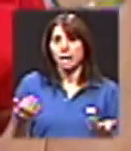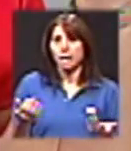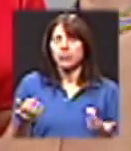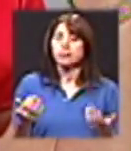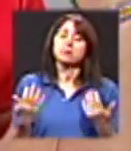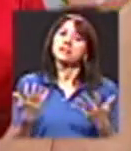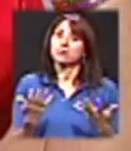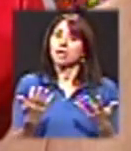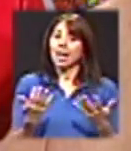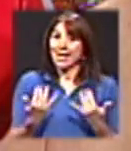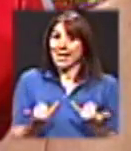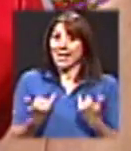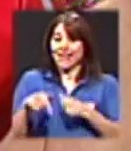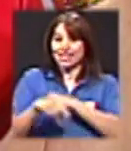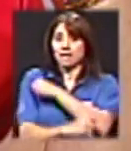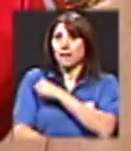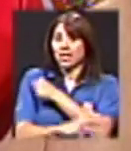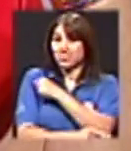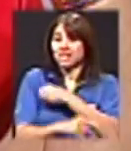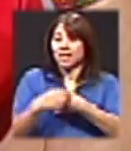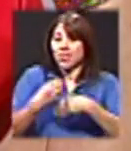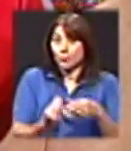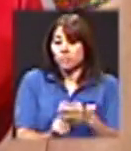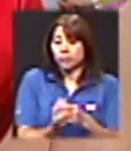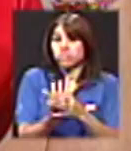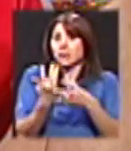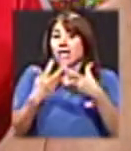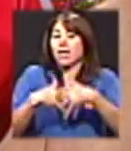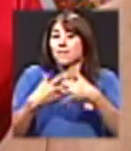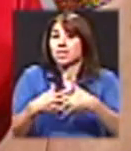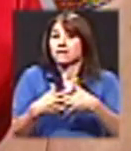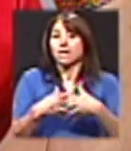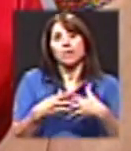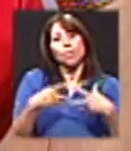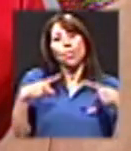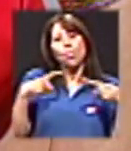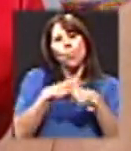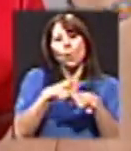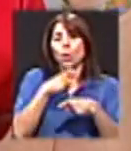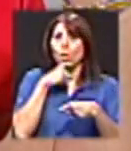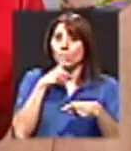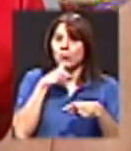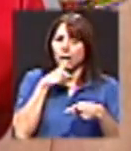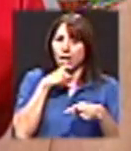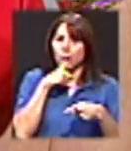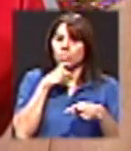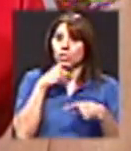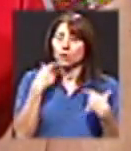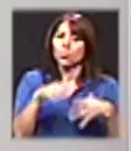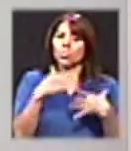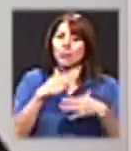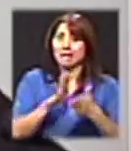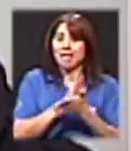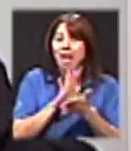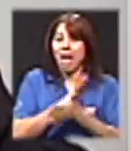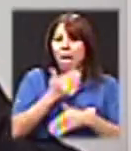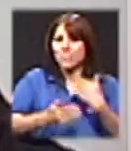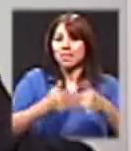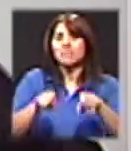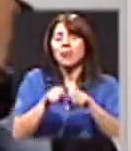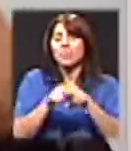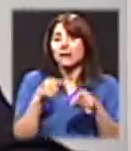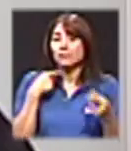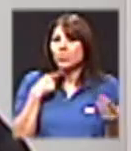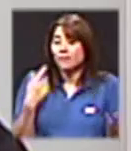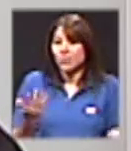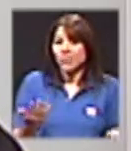Digamos, hacer una empresa en este país es muy complicado en costo y es muy complicado en trámites. Y varios gobiernos han nombrado